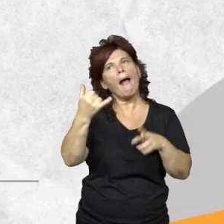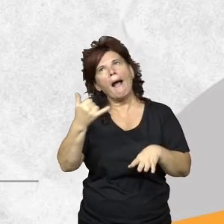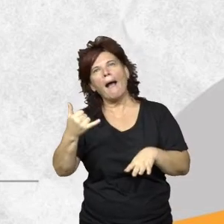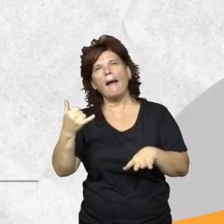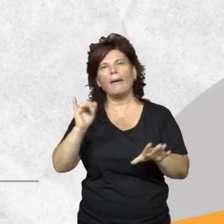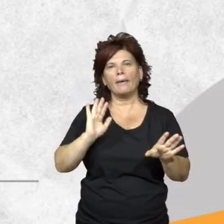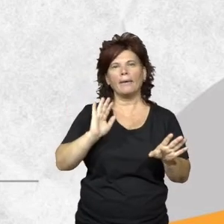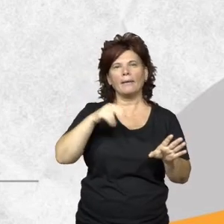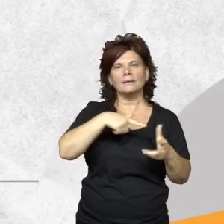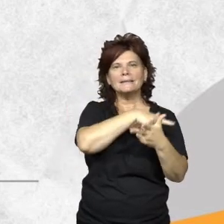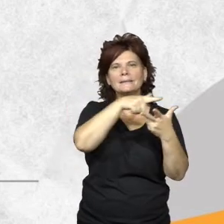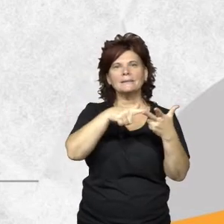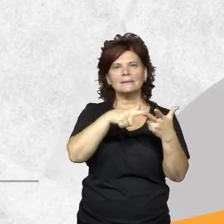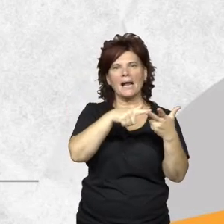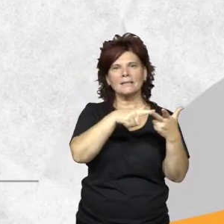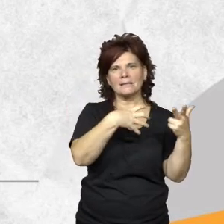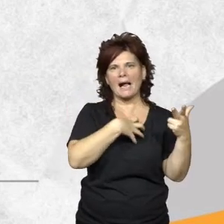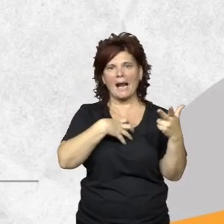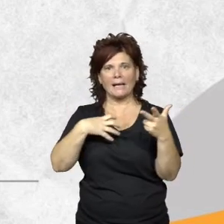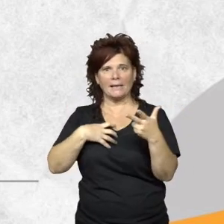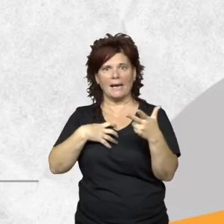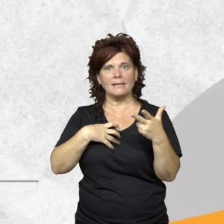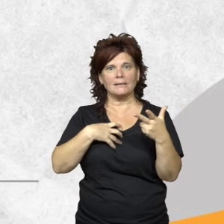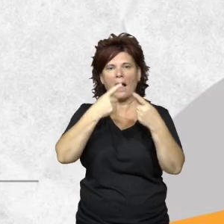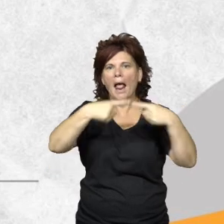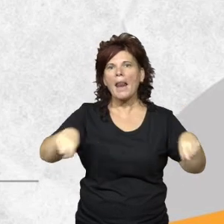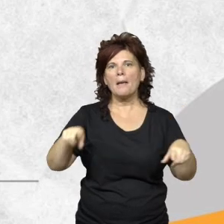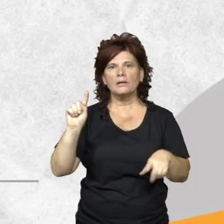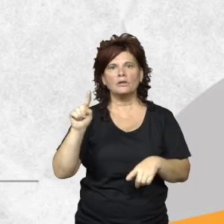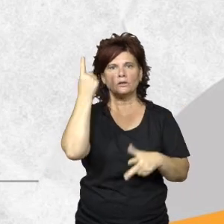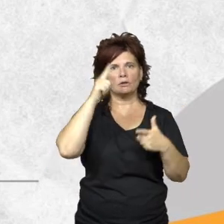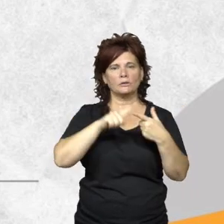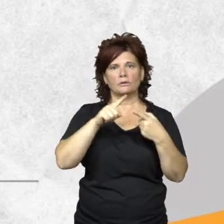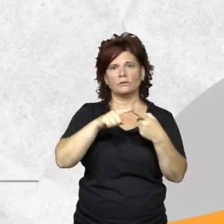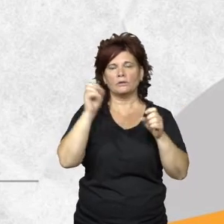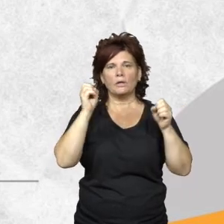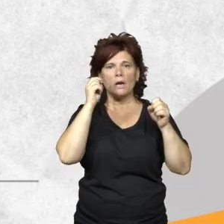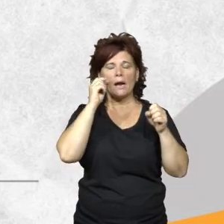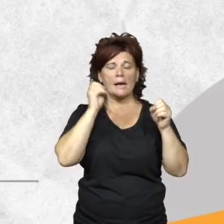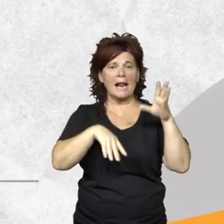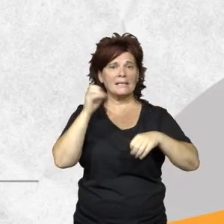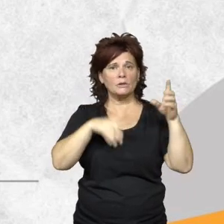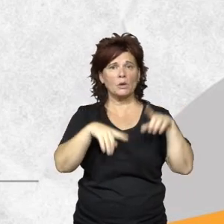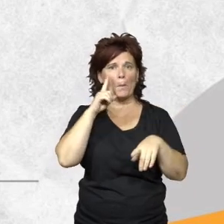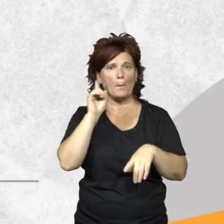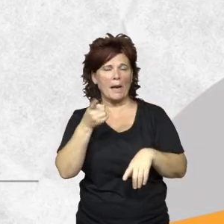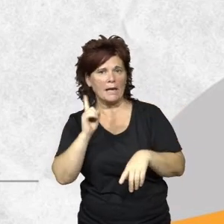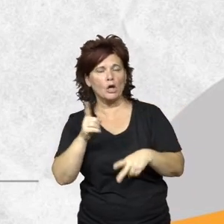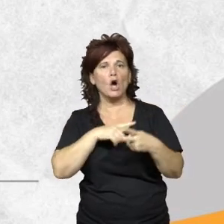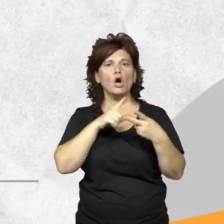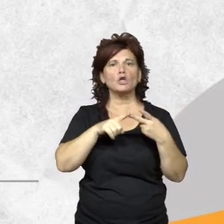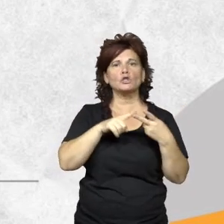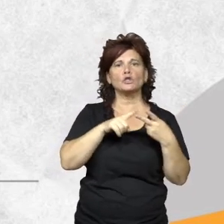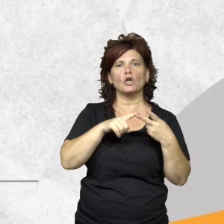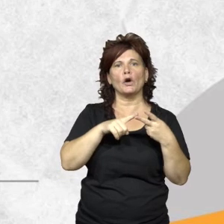tenemos estos tres factores que son la materia prima, los residuos peligrosos que pueden ser, si son celulares, pueden ser